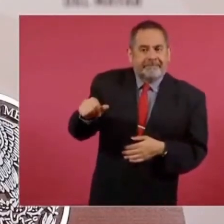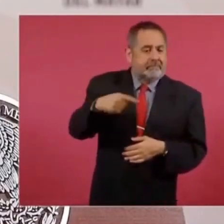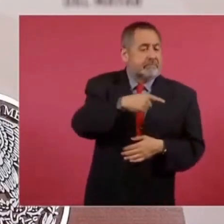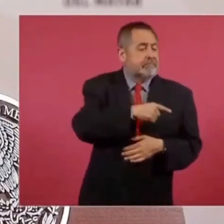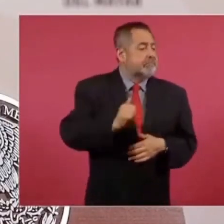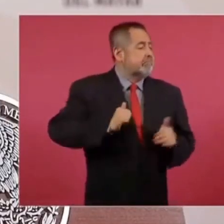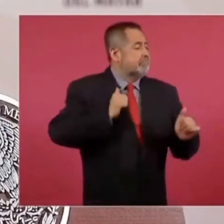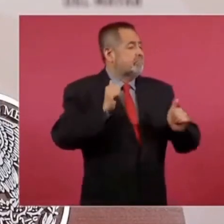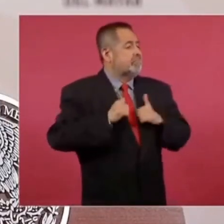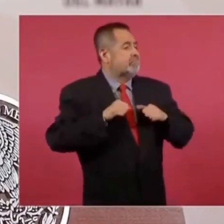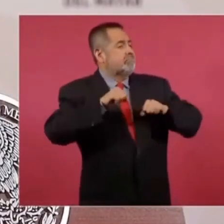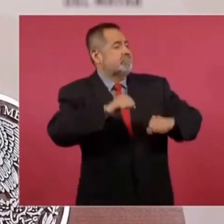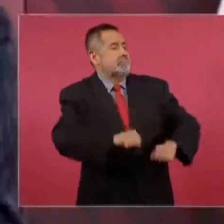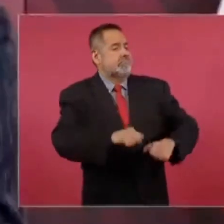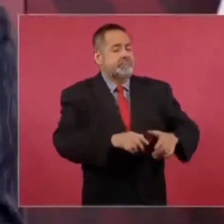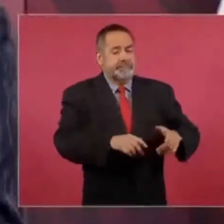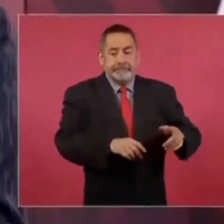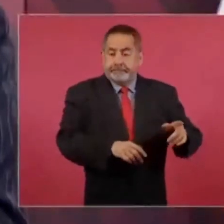absoluto.